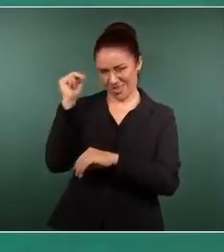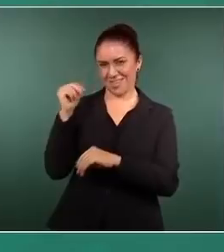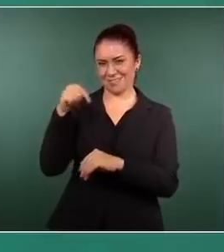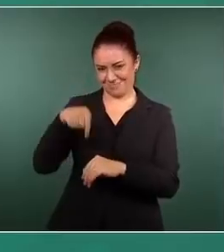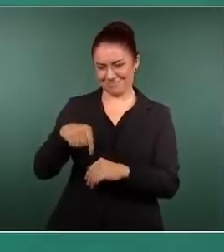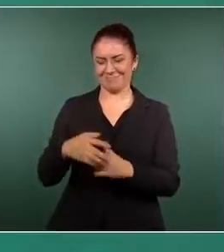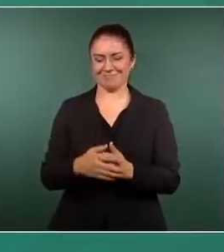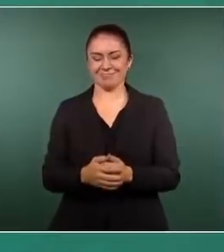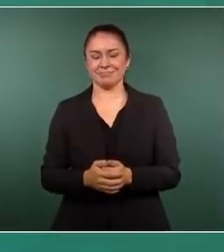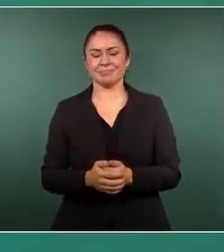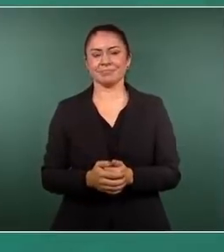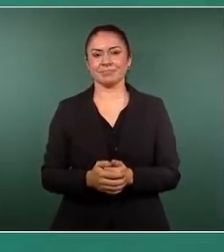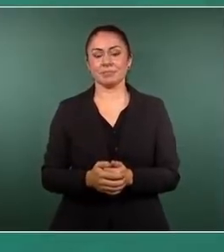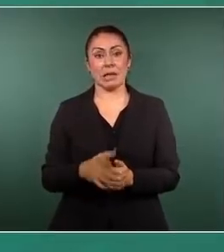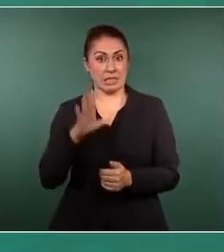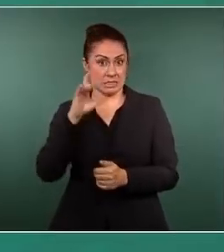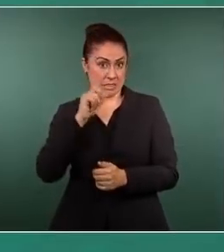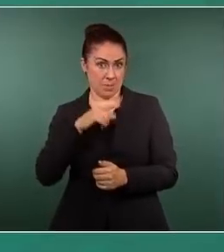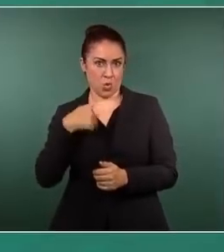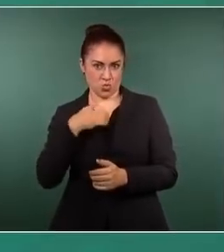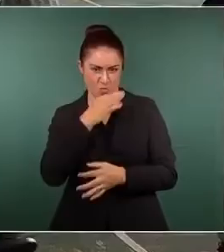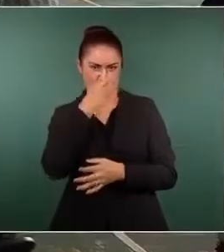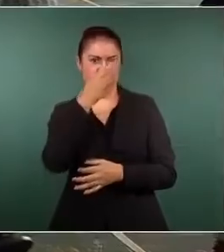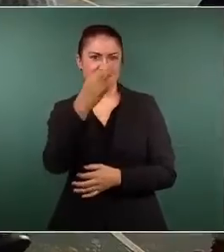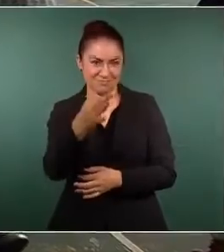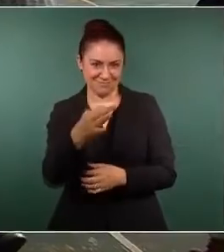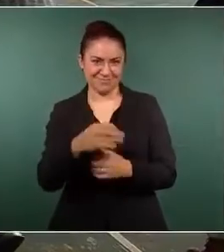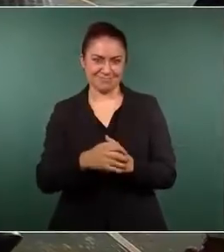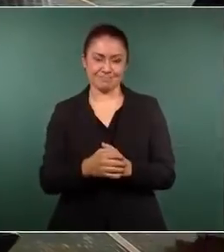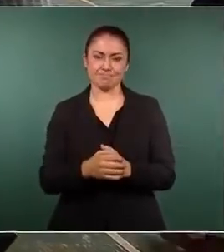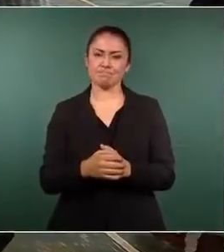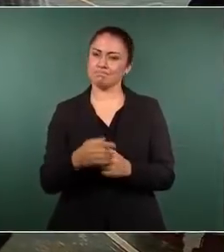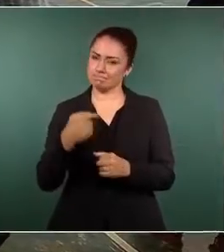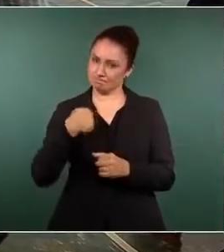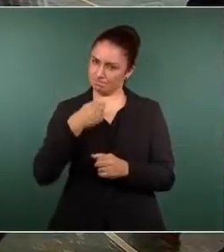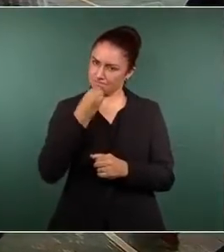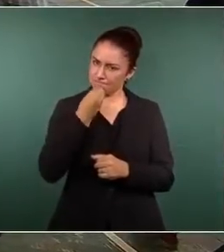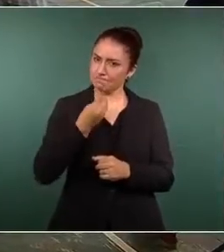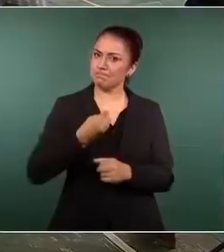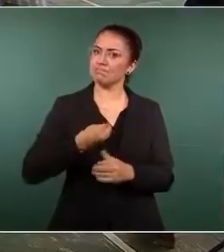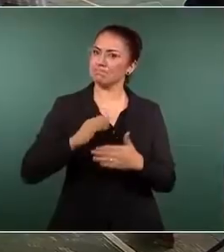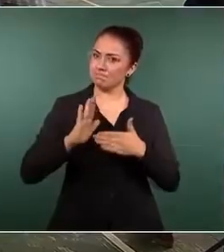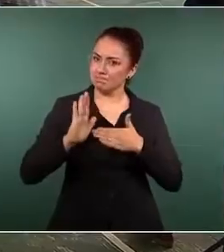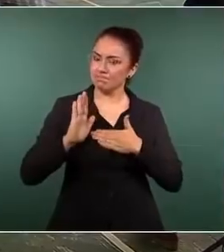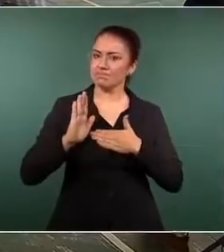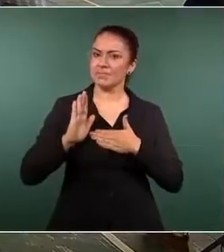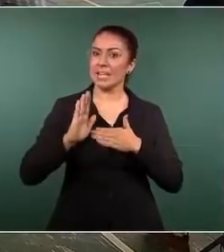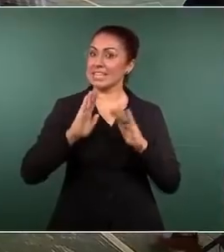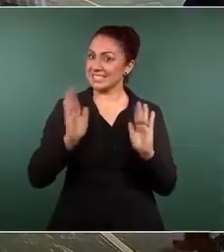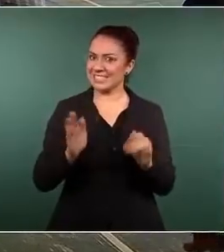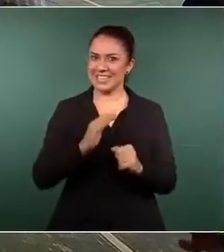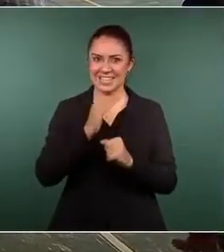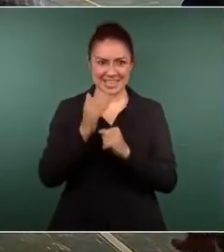aquí y ese es un compromiso de que se va a terminar